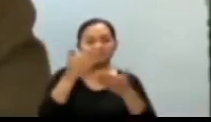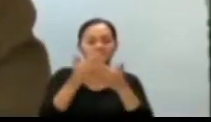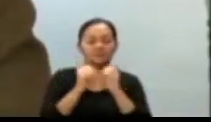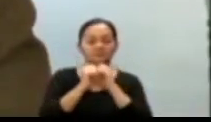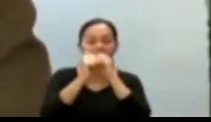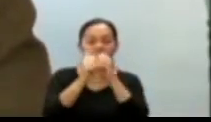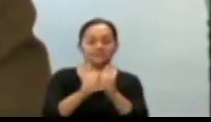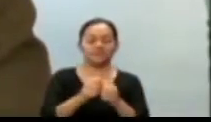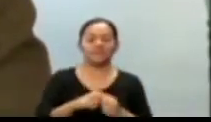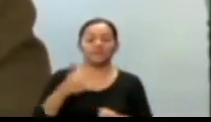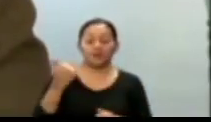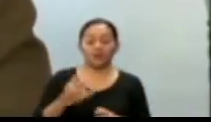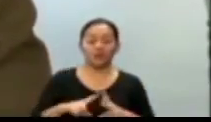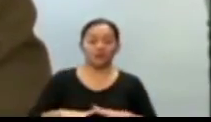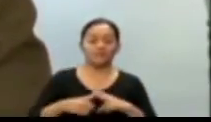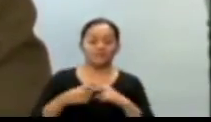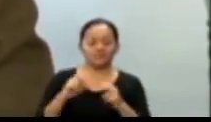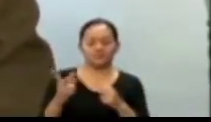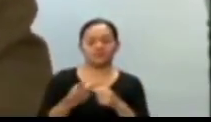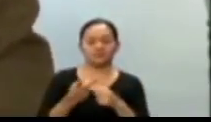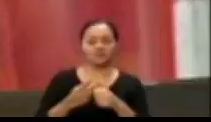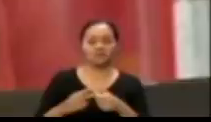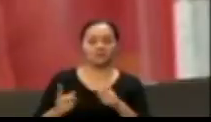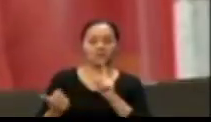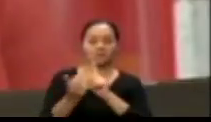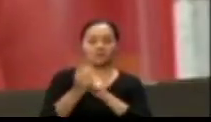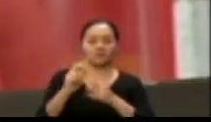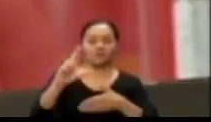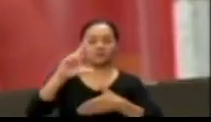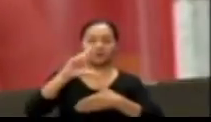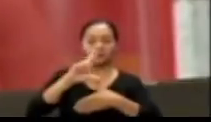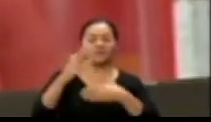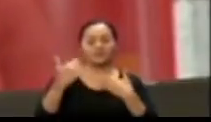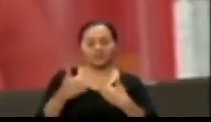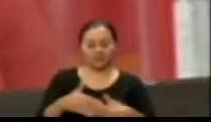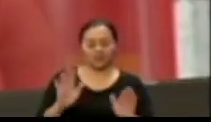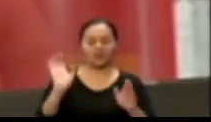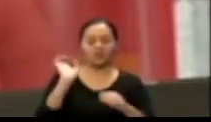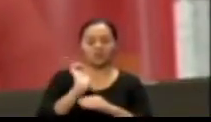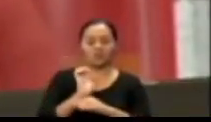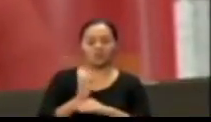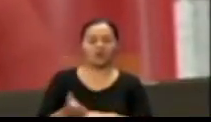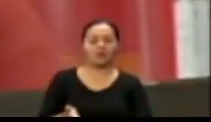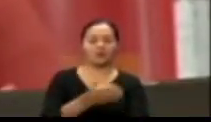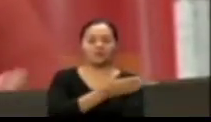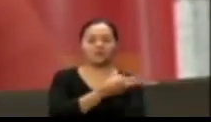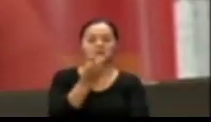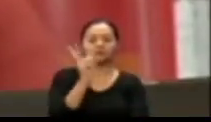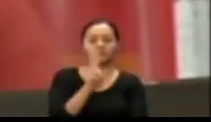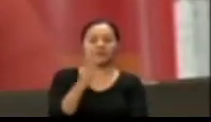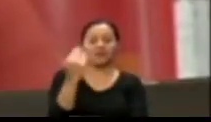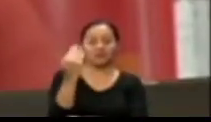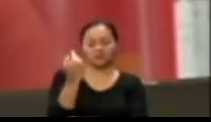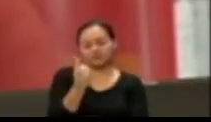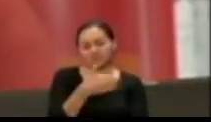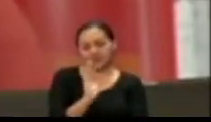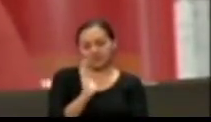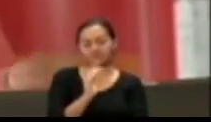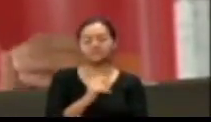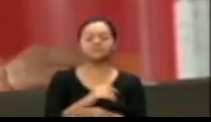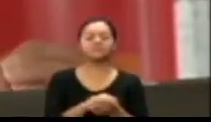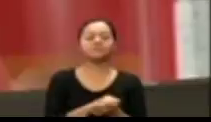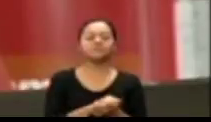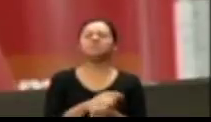acompañarnos. Hoy inicia el segundo encuentro latinoamericano. Ecuador ya fue parte de este encuentro en el 2014.